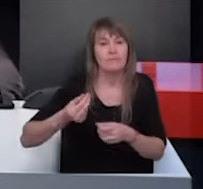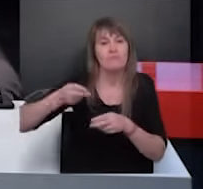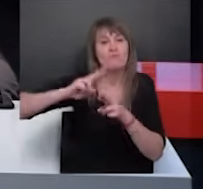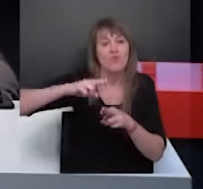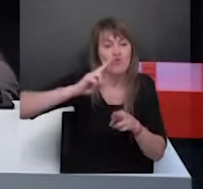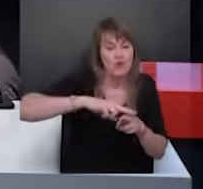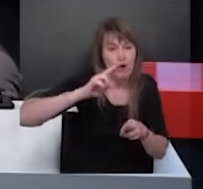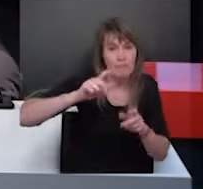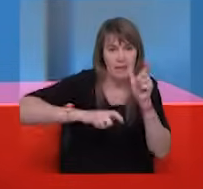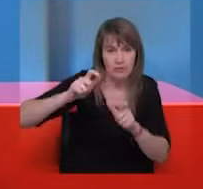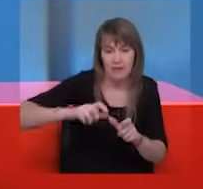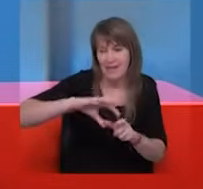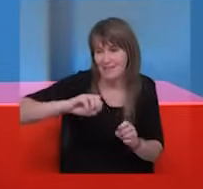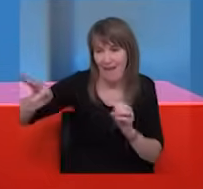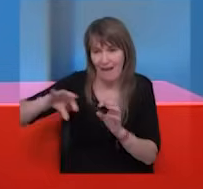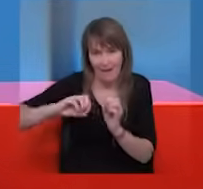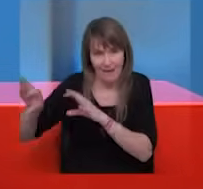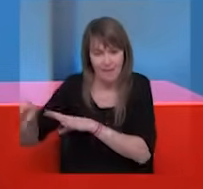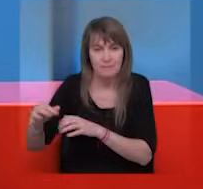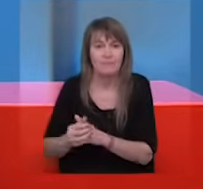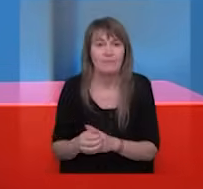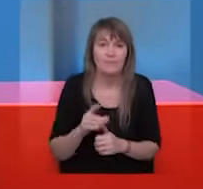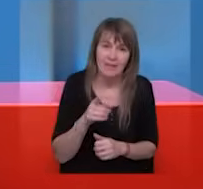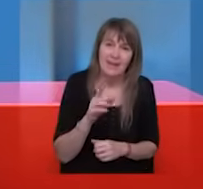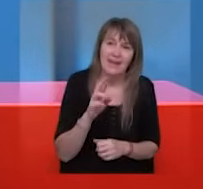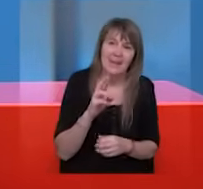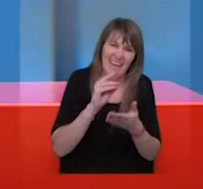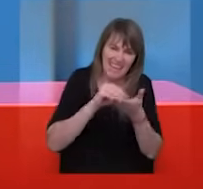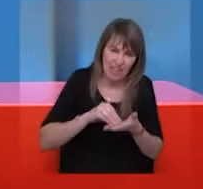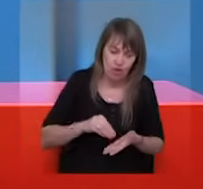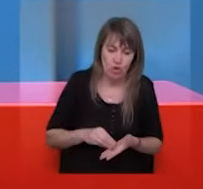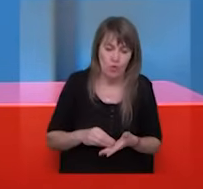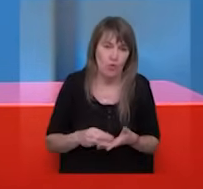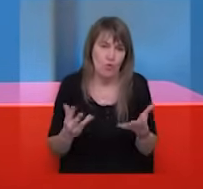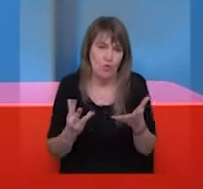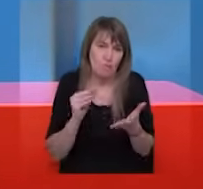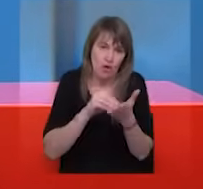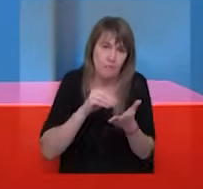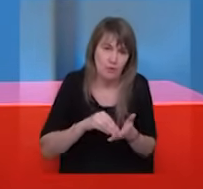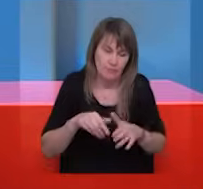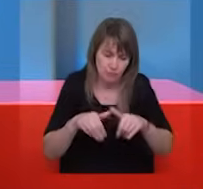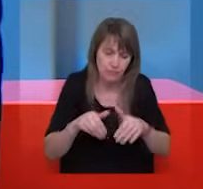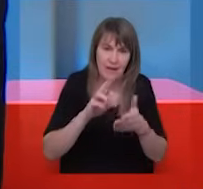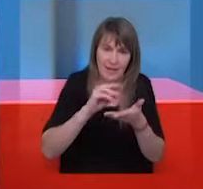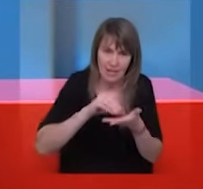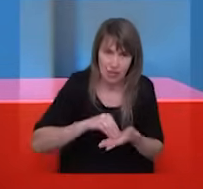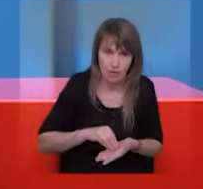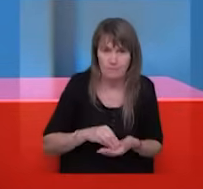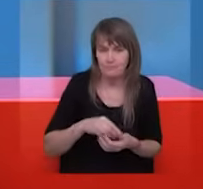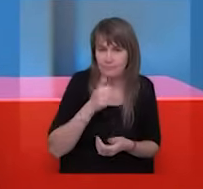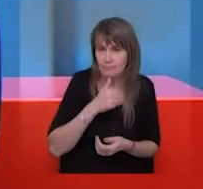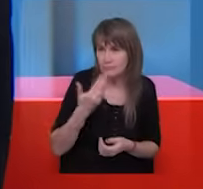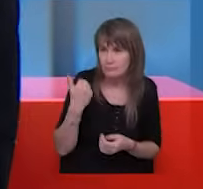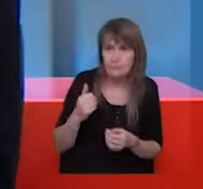y tener el registro al día no entonces este esas tres tareas que son las históricas las